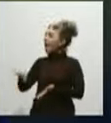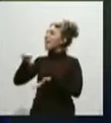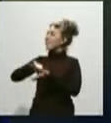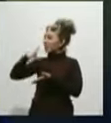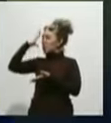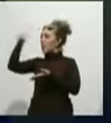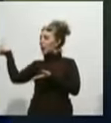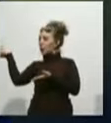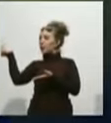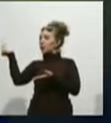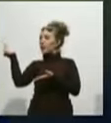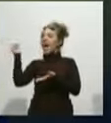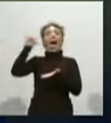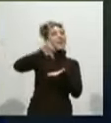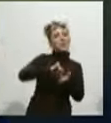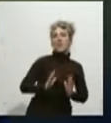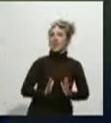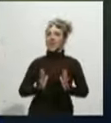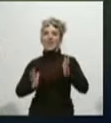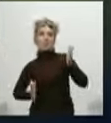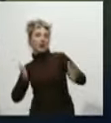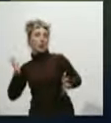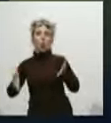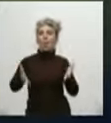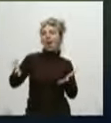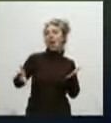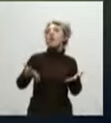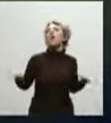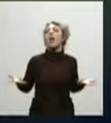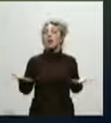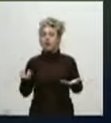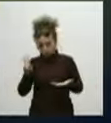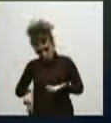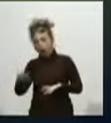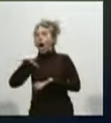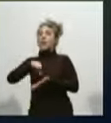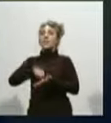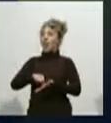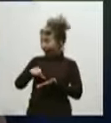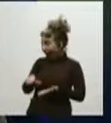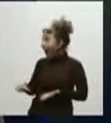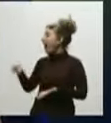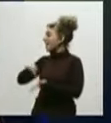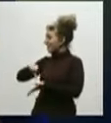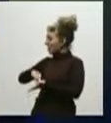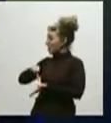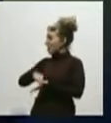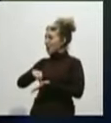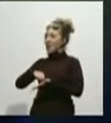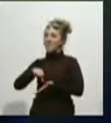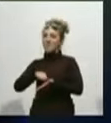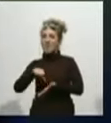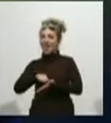Lanzarote. Arrecife, San Bartolomé. Dice, mira, somos de Arrecife. Ah, Arrecife. Los buques y